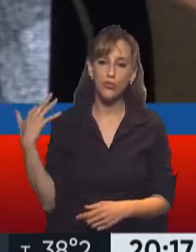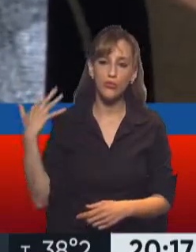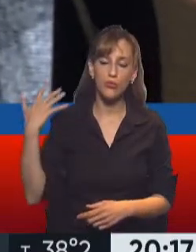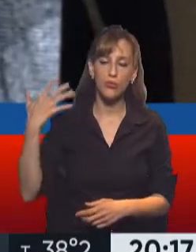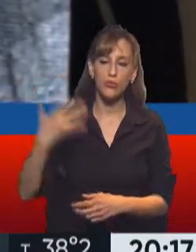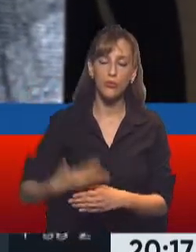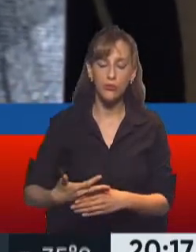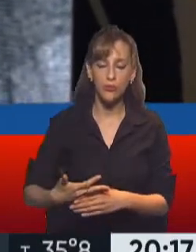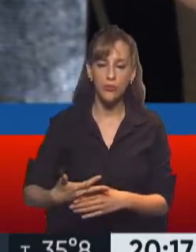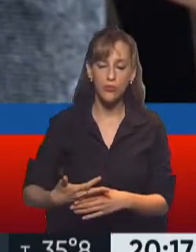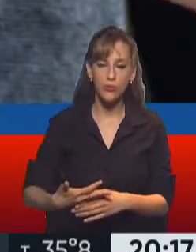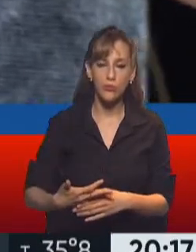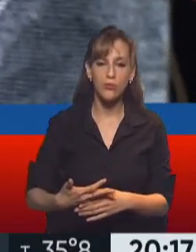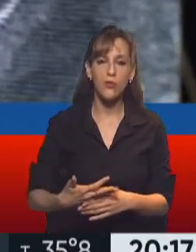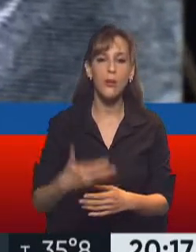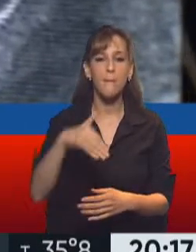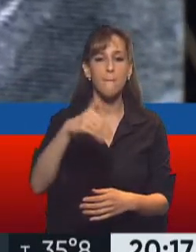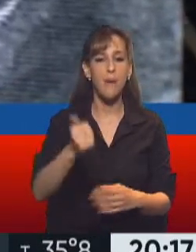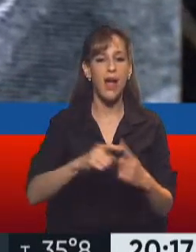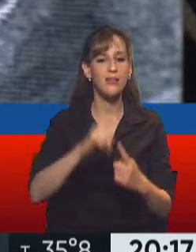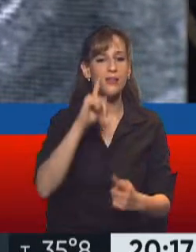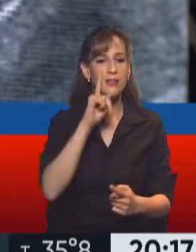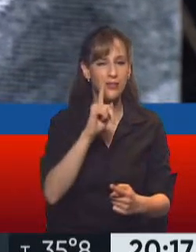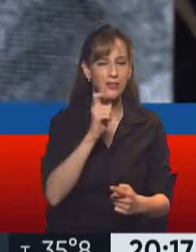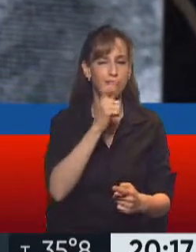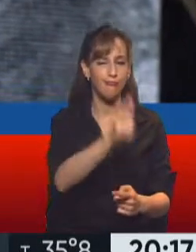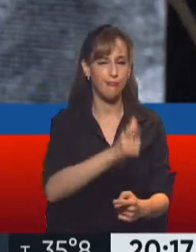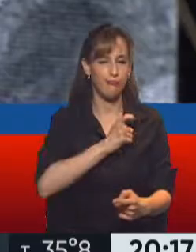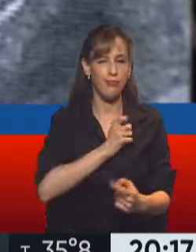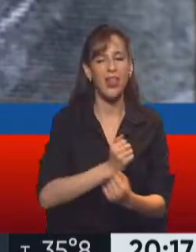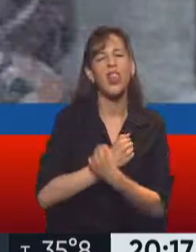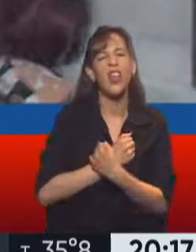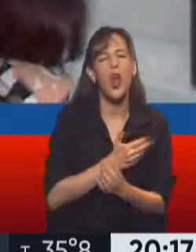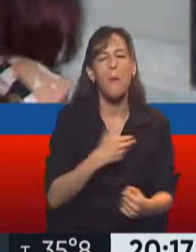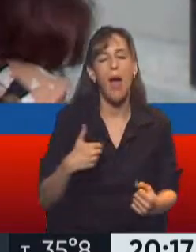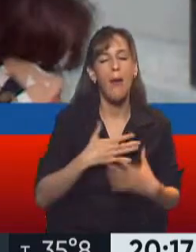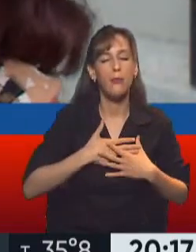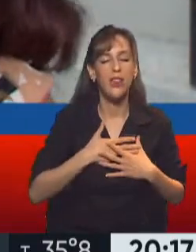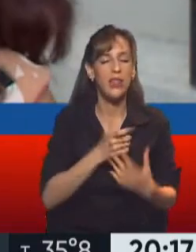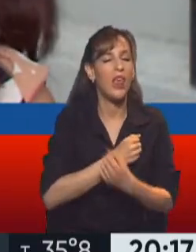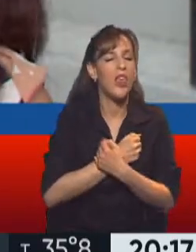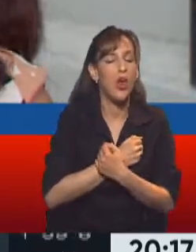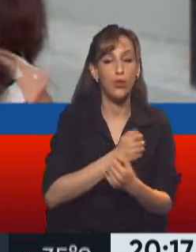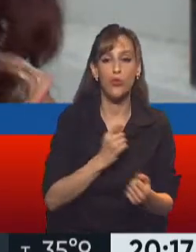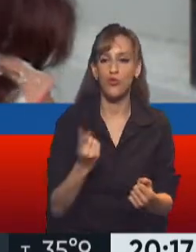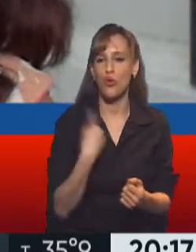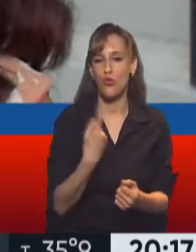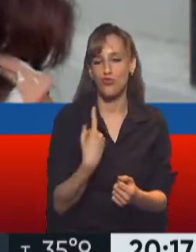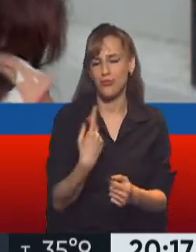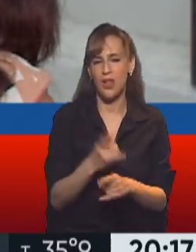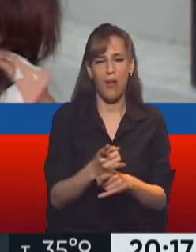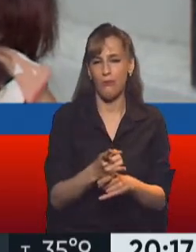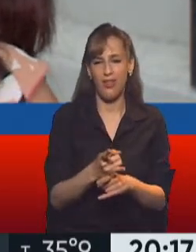que escuché por última vez la voz de Maxi, que me dijo te quiero, mami. Teníamos esa sana costumbre de demostrar